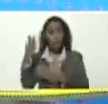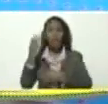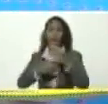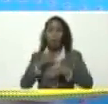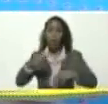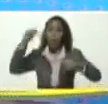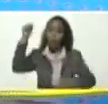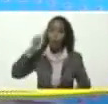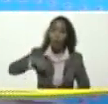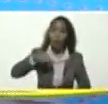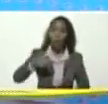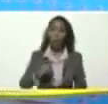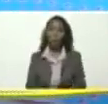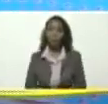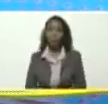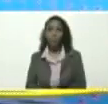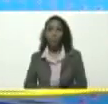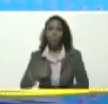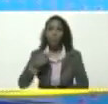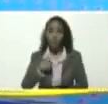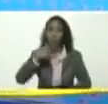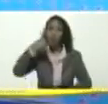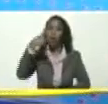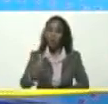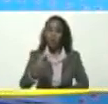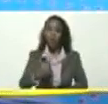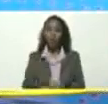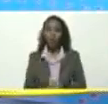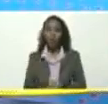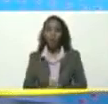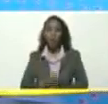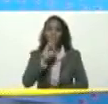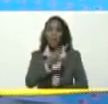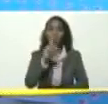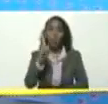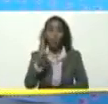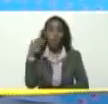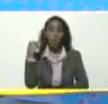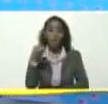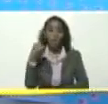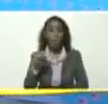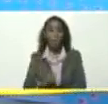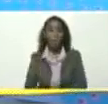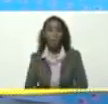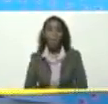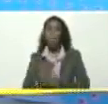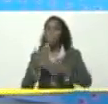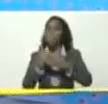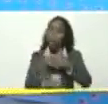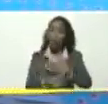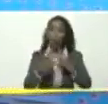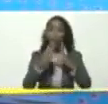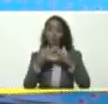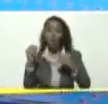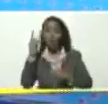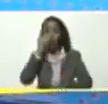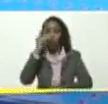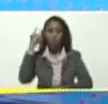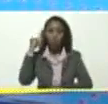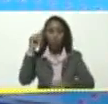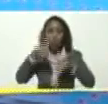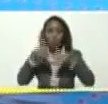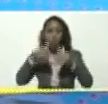hoy les digo, 21 de noviembre, vamos todas y todos a